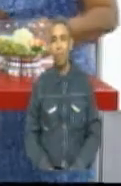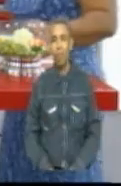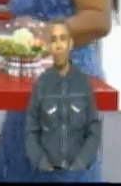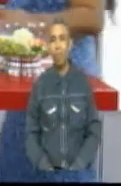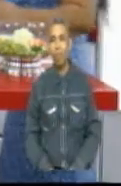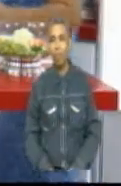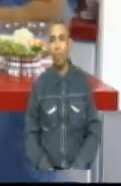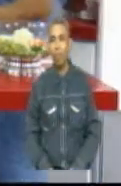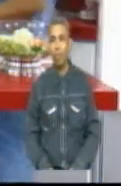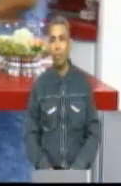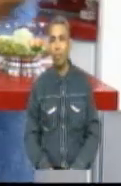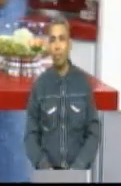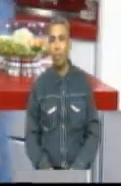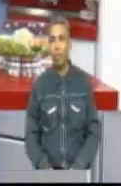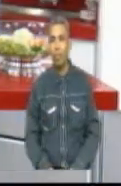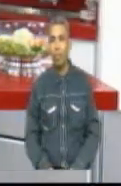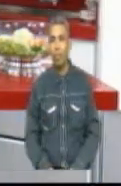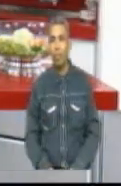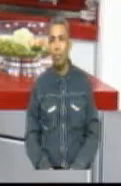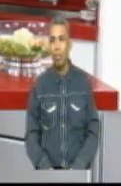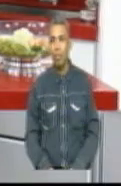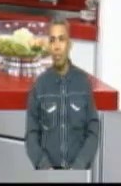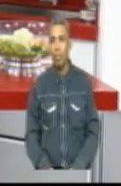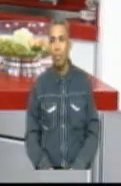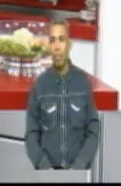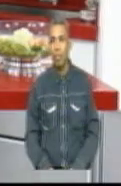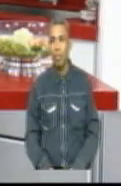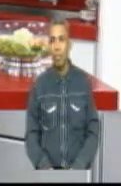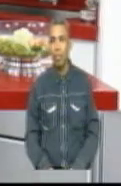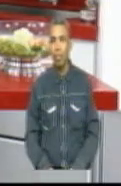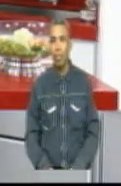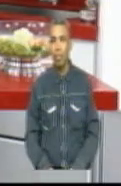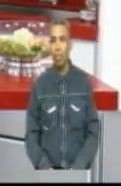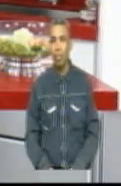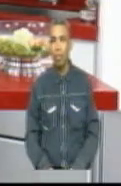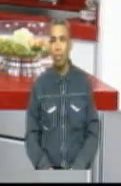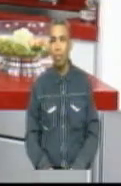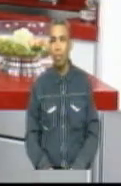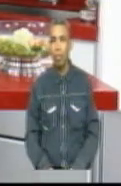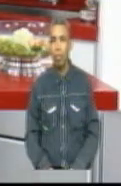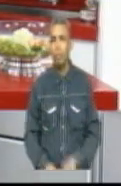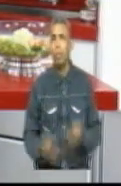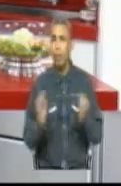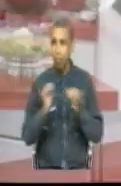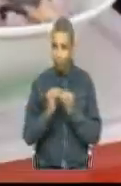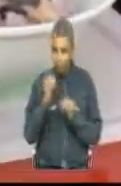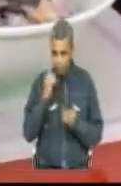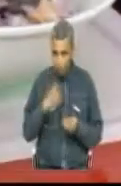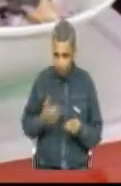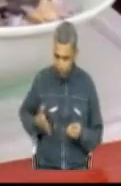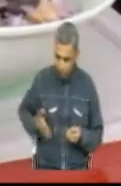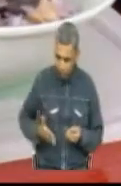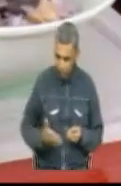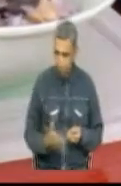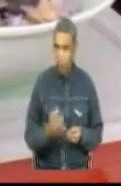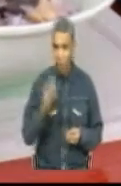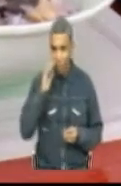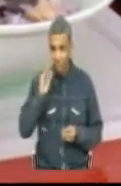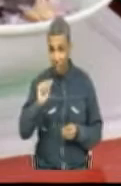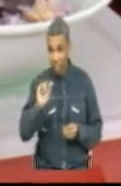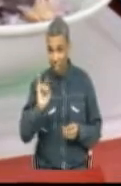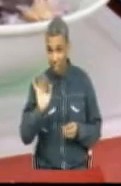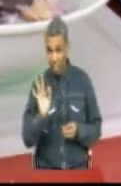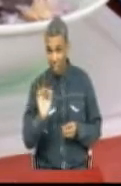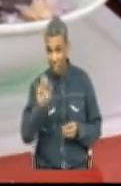conseguimos por acá si ese poquito tú le voy a agregar un poco de cebolla méndez ok también le voy a agregar